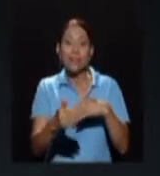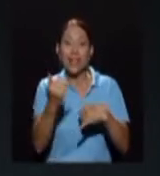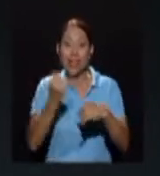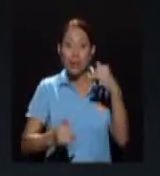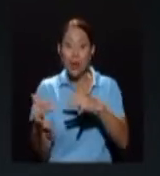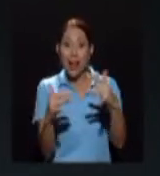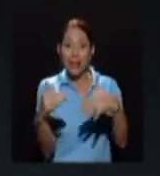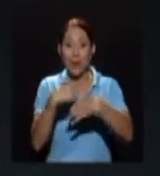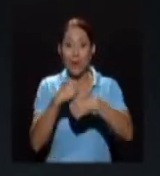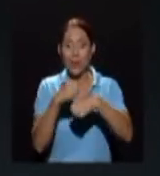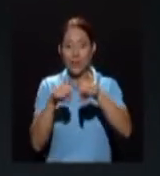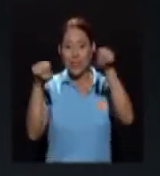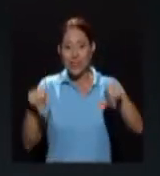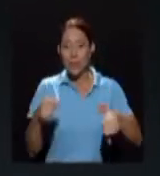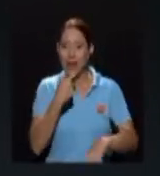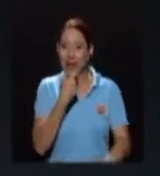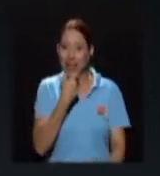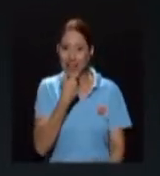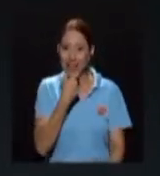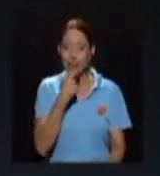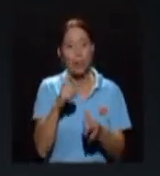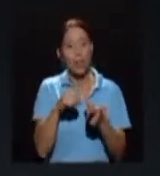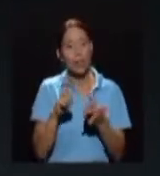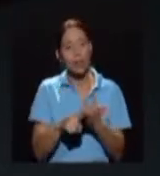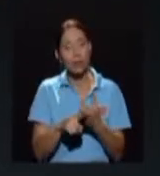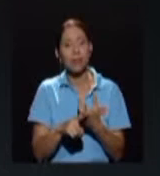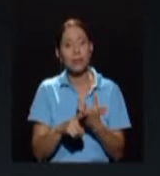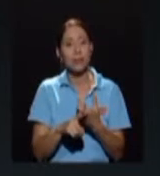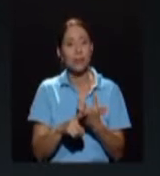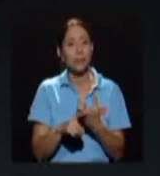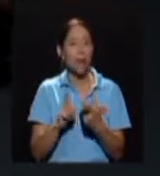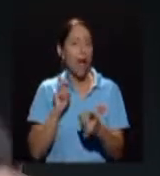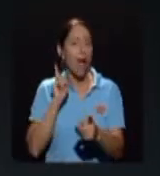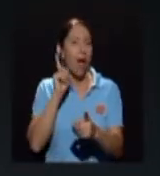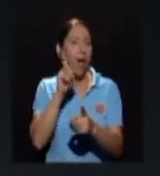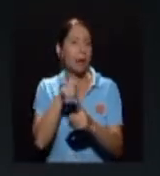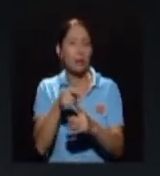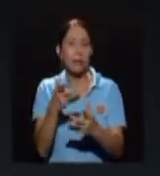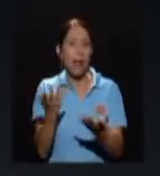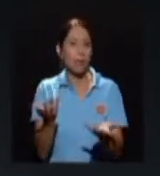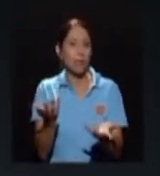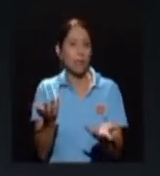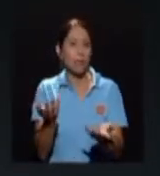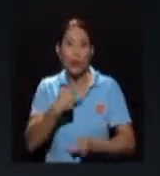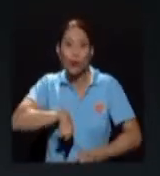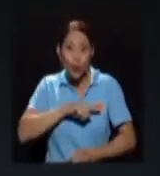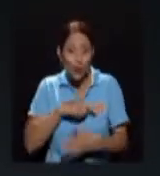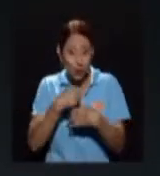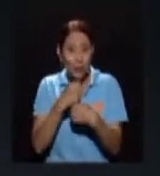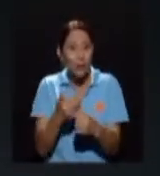guerra, de manera que hasta anticipamos a